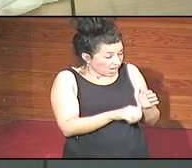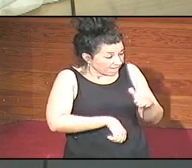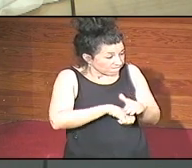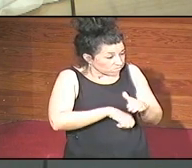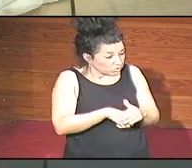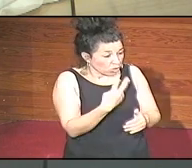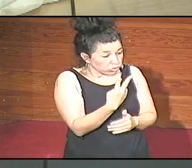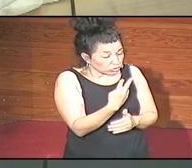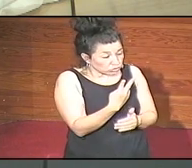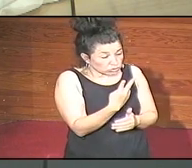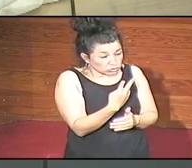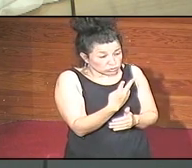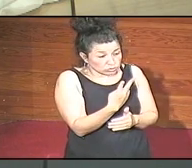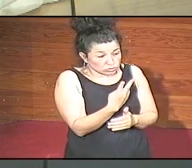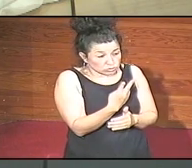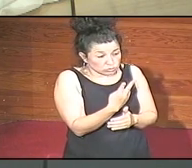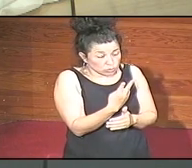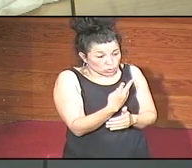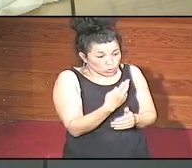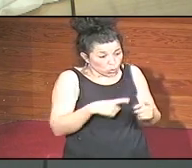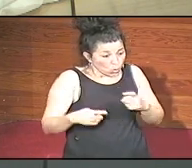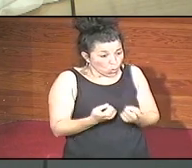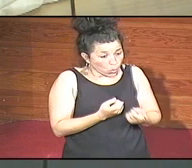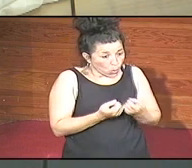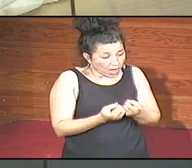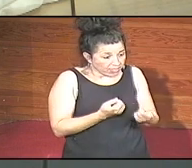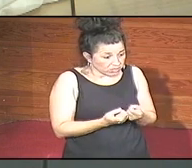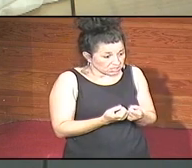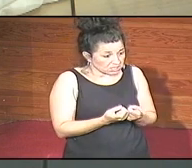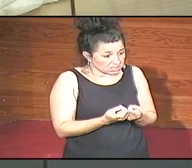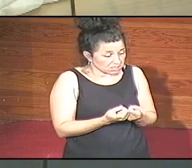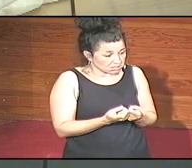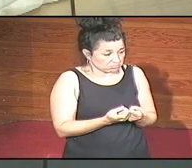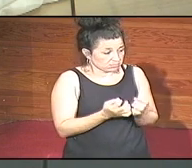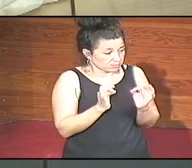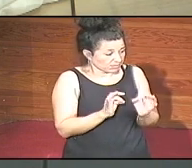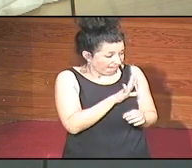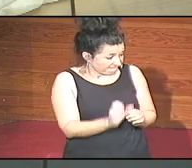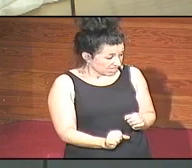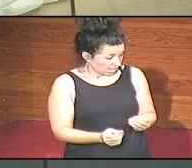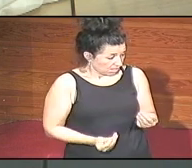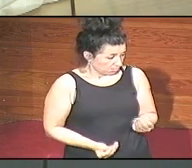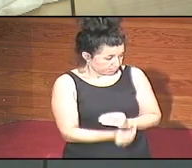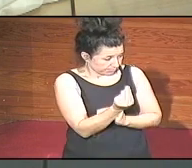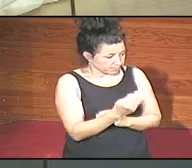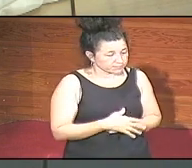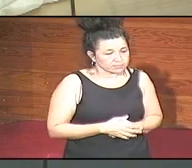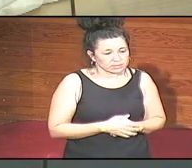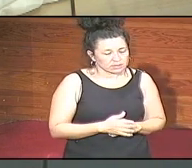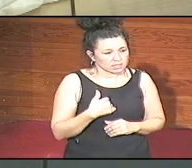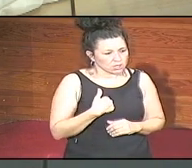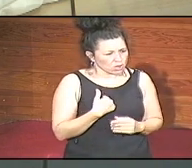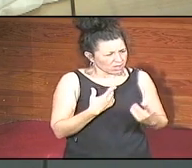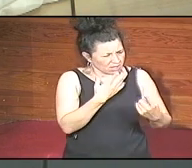o no tenían raíces africanas y recolectara de justo esos días en congo y uganda